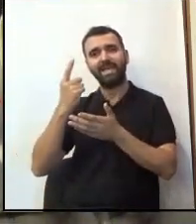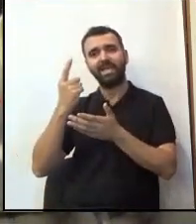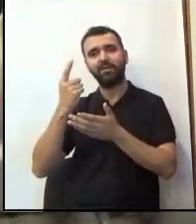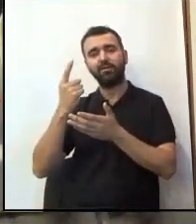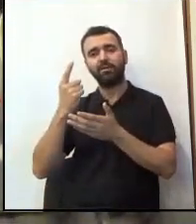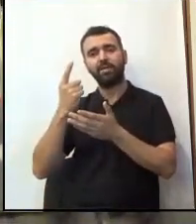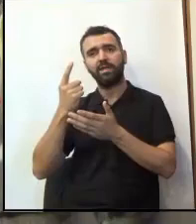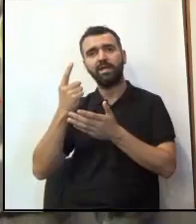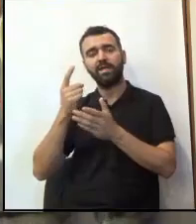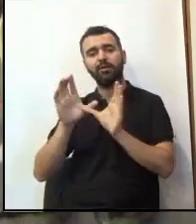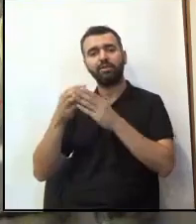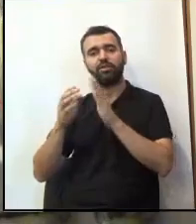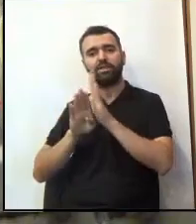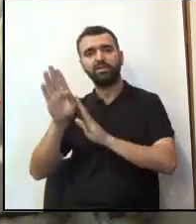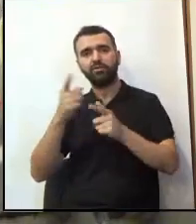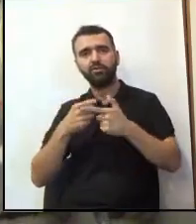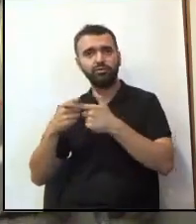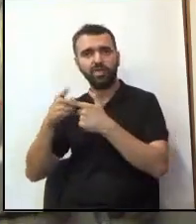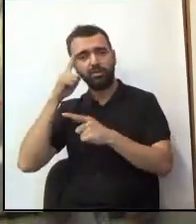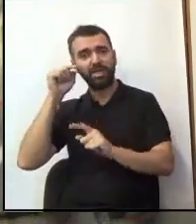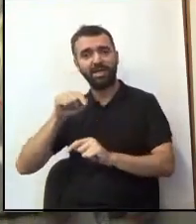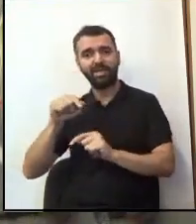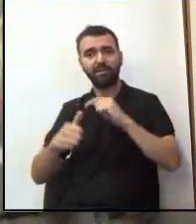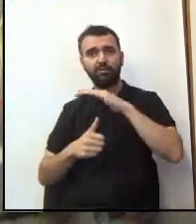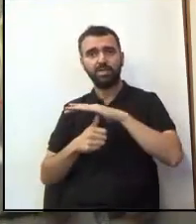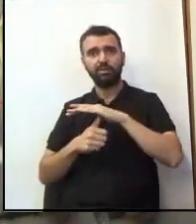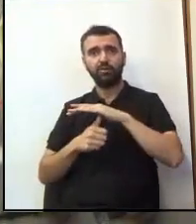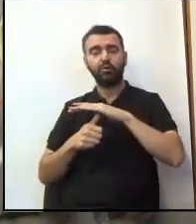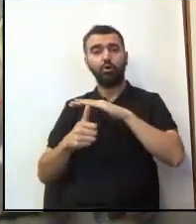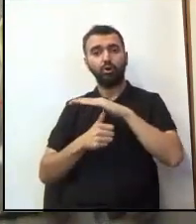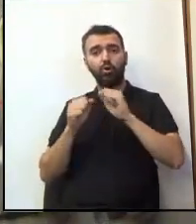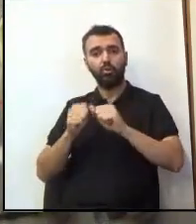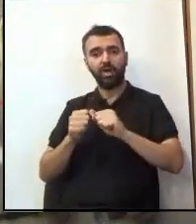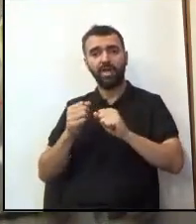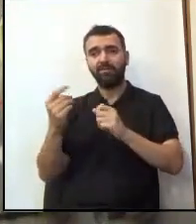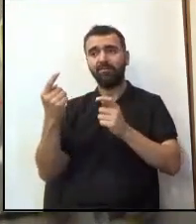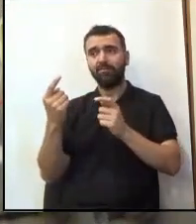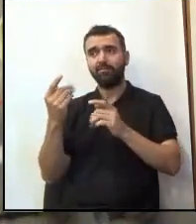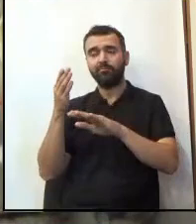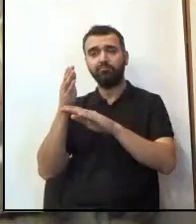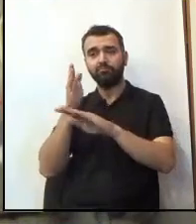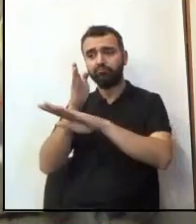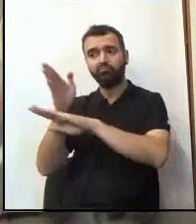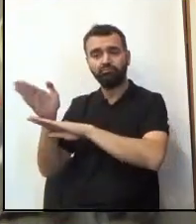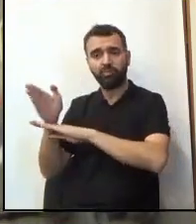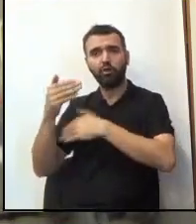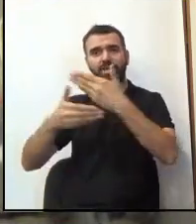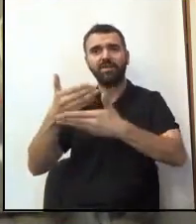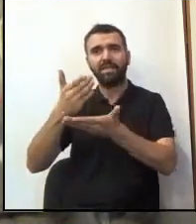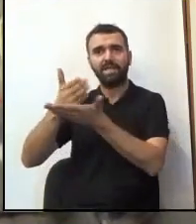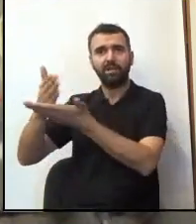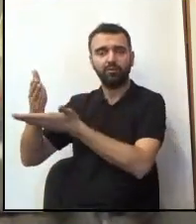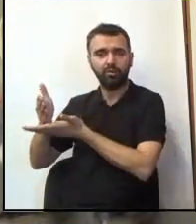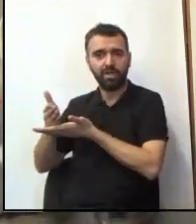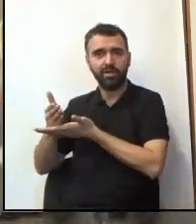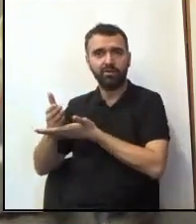Social, para que este consejo pueda visitar en terreno los avances de los colegios que ya